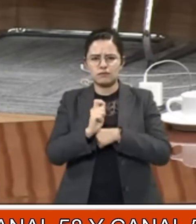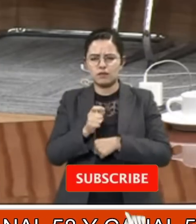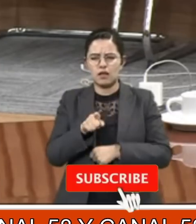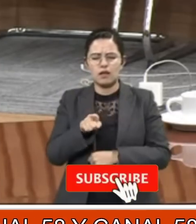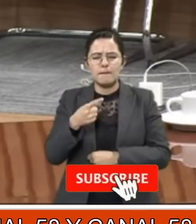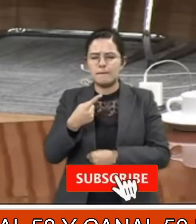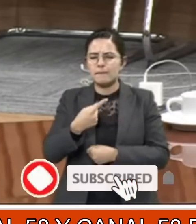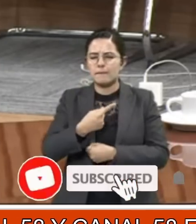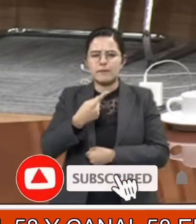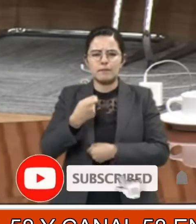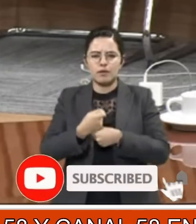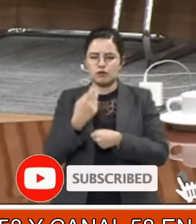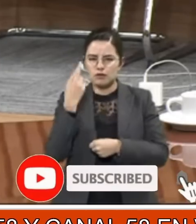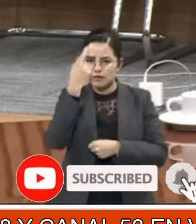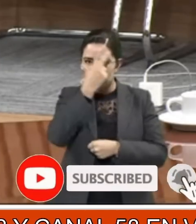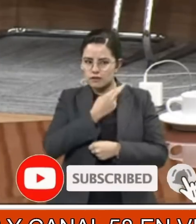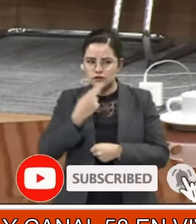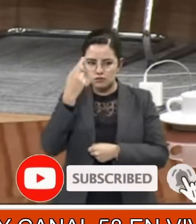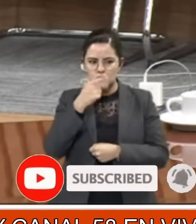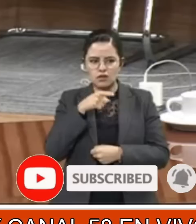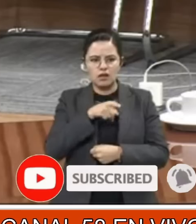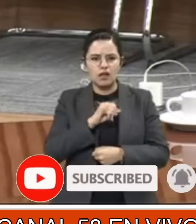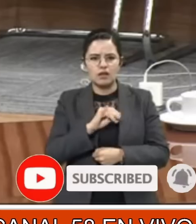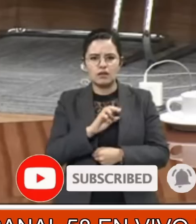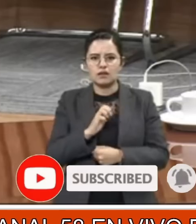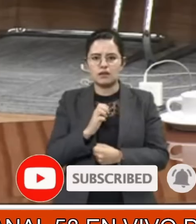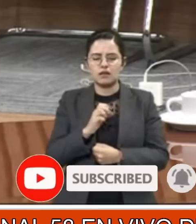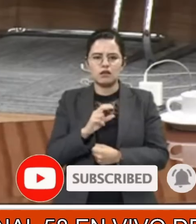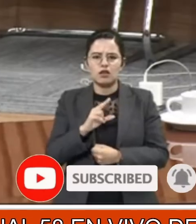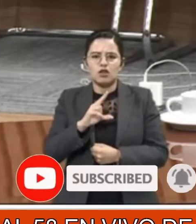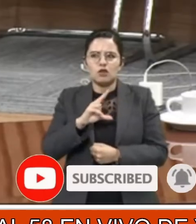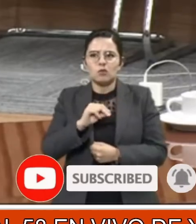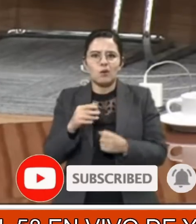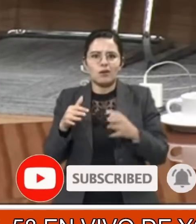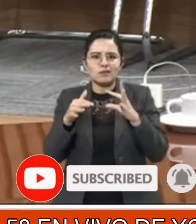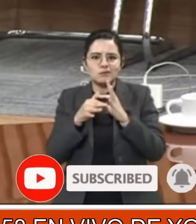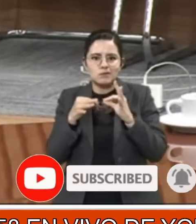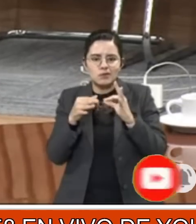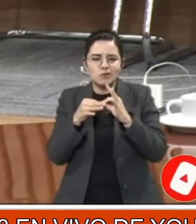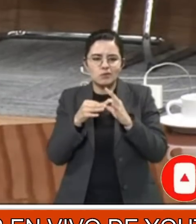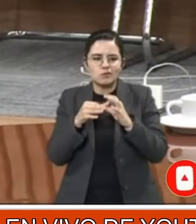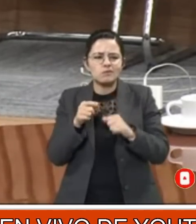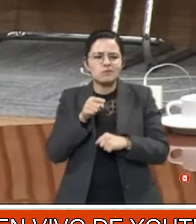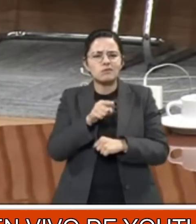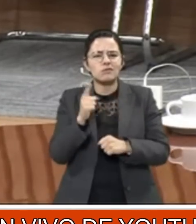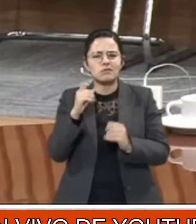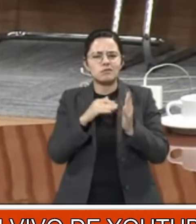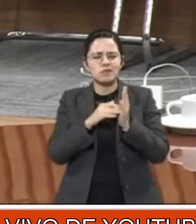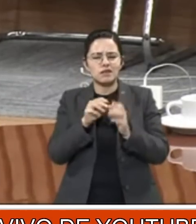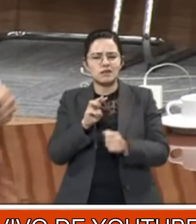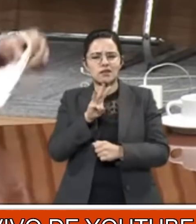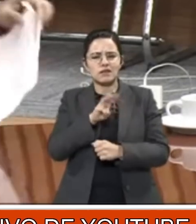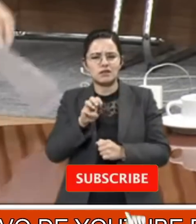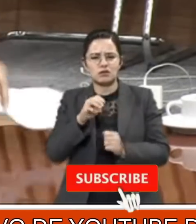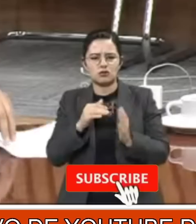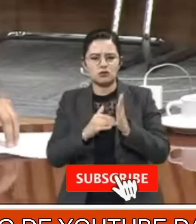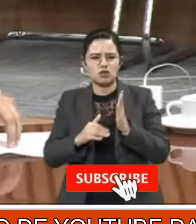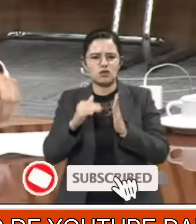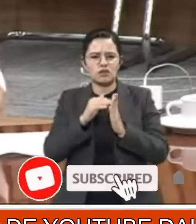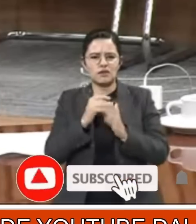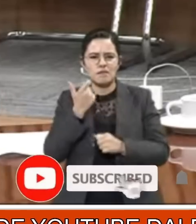clara que en una primera revisión que se hizo de ese proyecto, en el presupuesto para 2023,